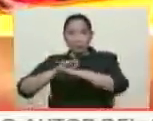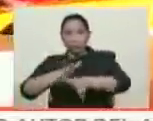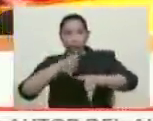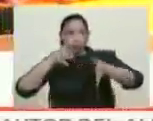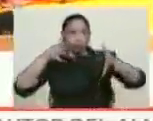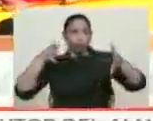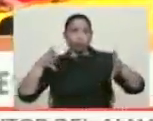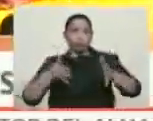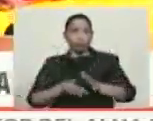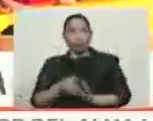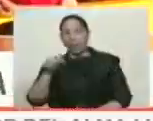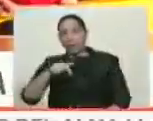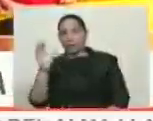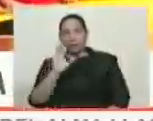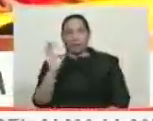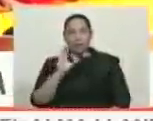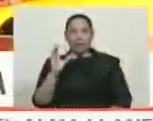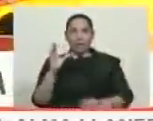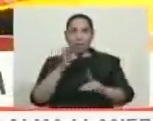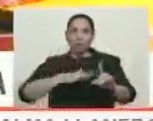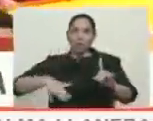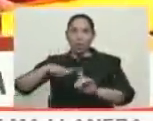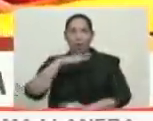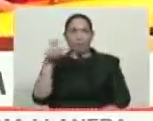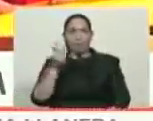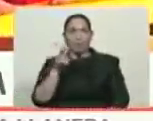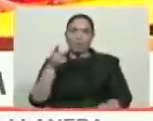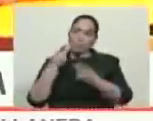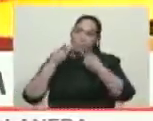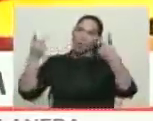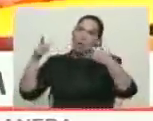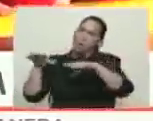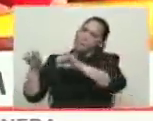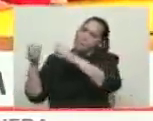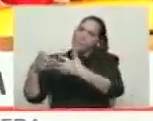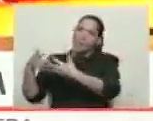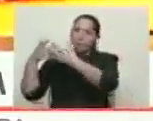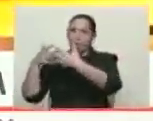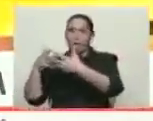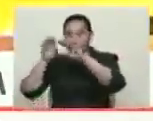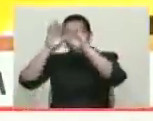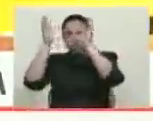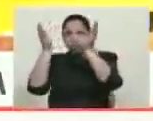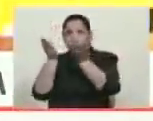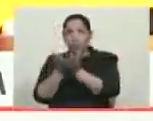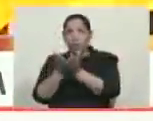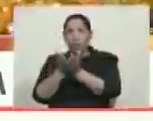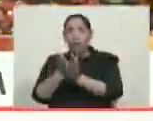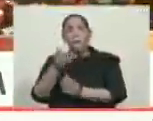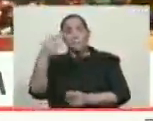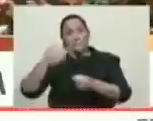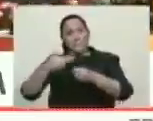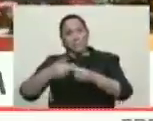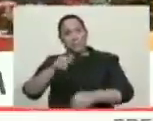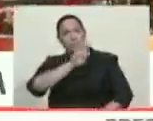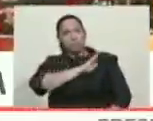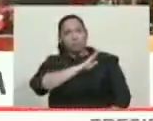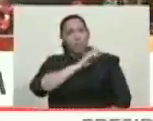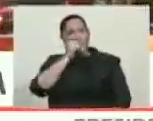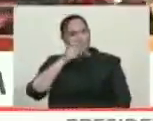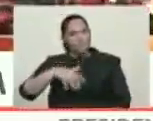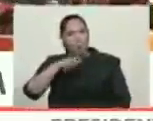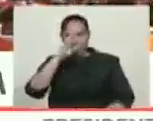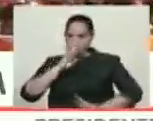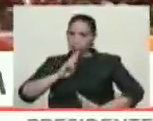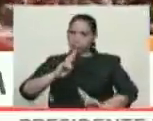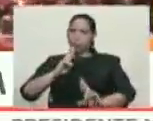días acá en Caracas y en toda Venezuela para gritarle al Imperio Norteamericano, pero al mundo entero, que PDVSA es del pueblo, que PDVSA se